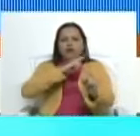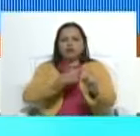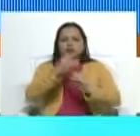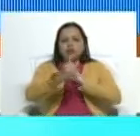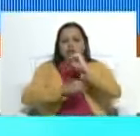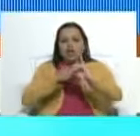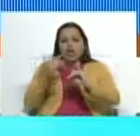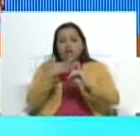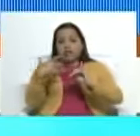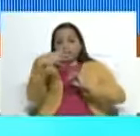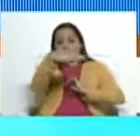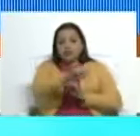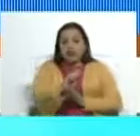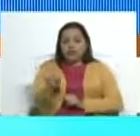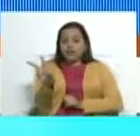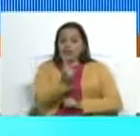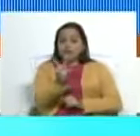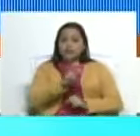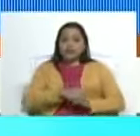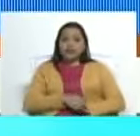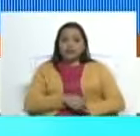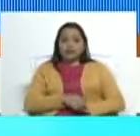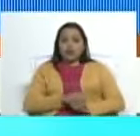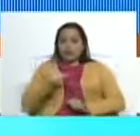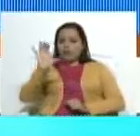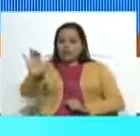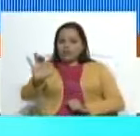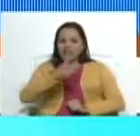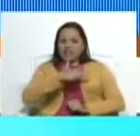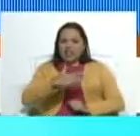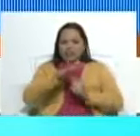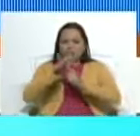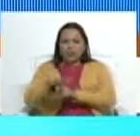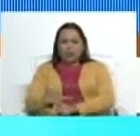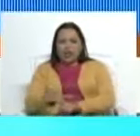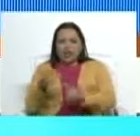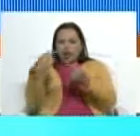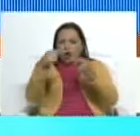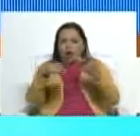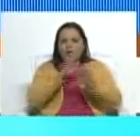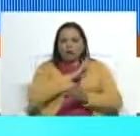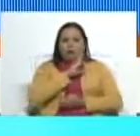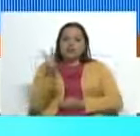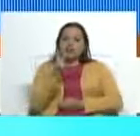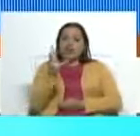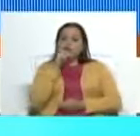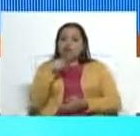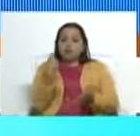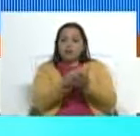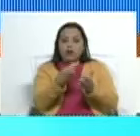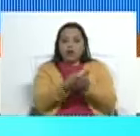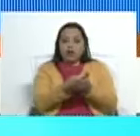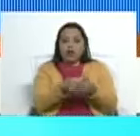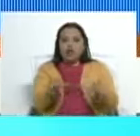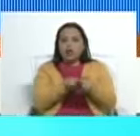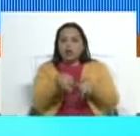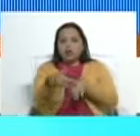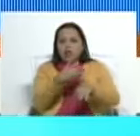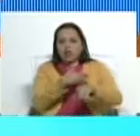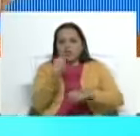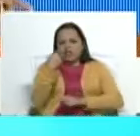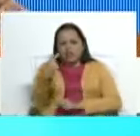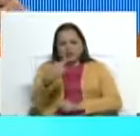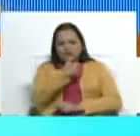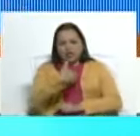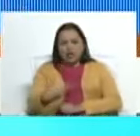internacional. Las hegemonías que quieren los recursos de Venezuela sin pagar por ello, como lo dijo un expresidente, ¿por